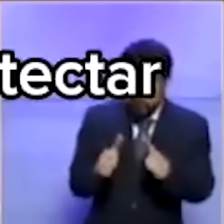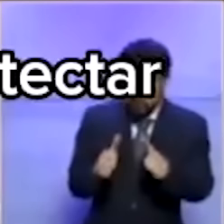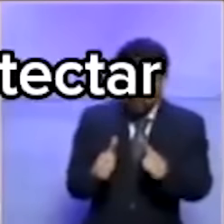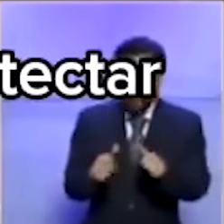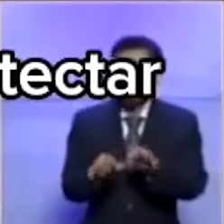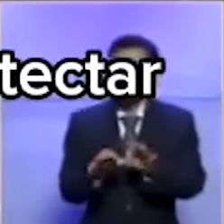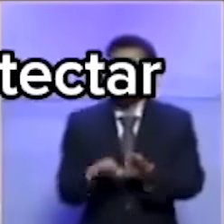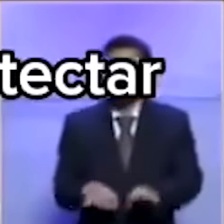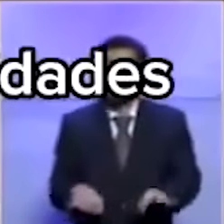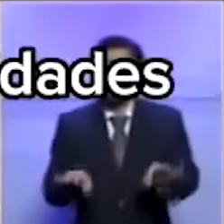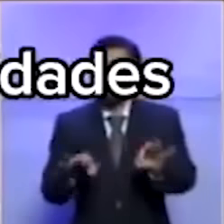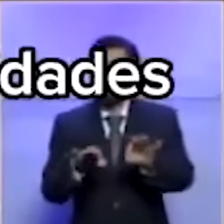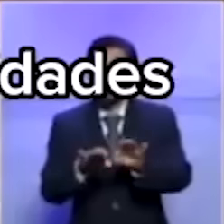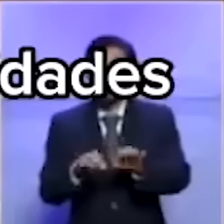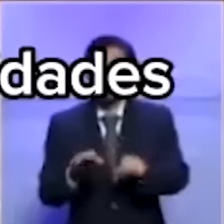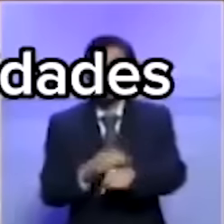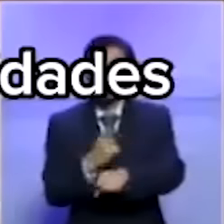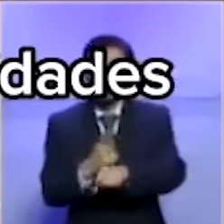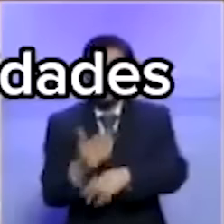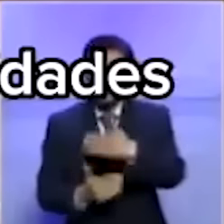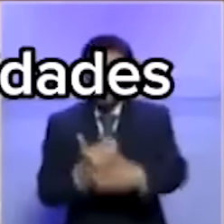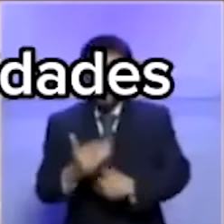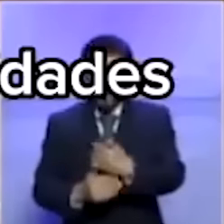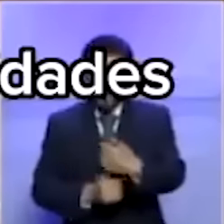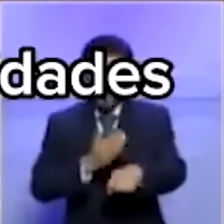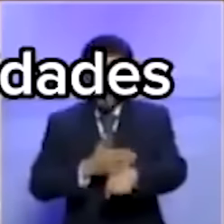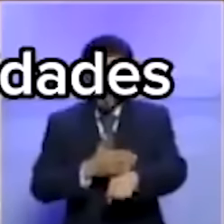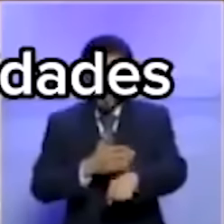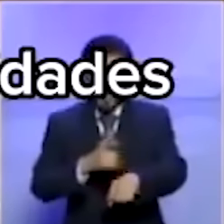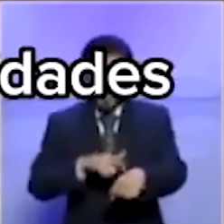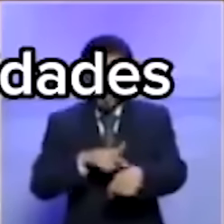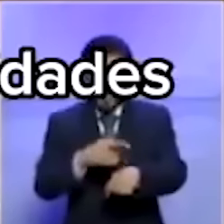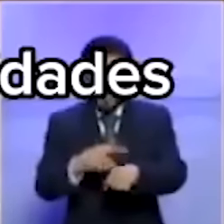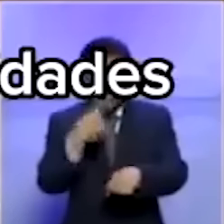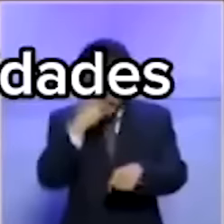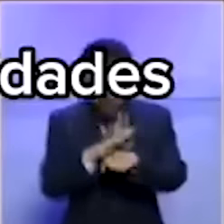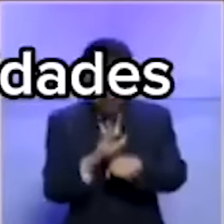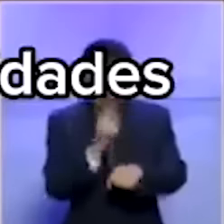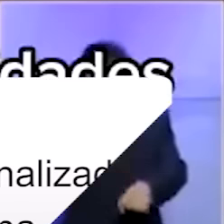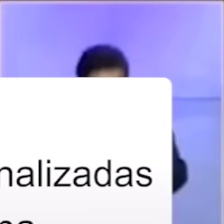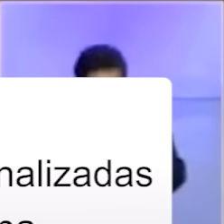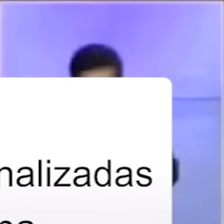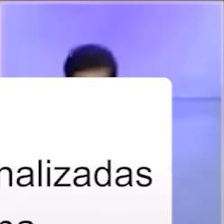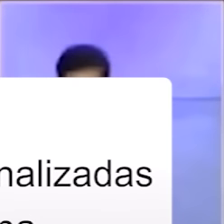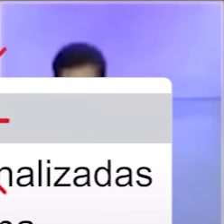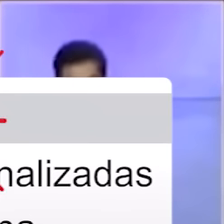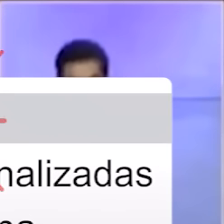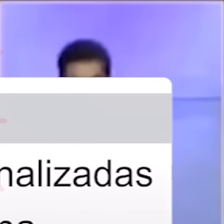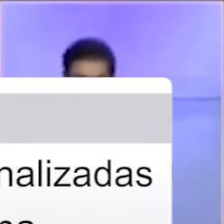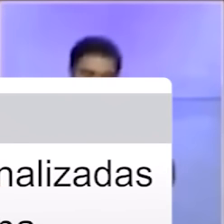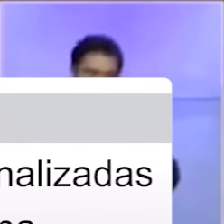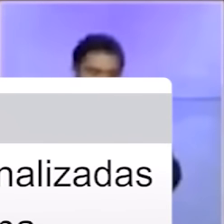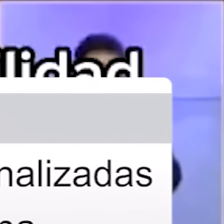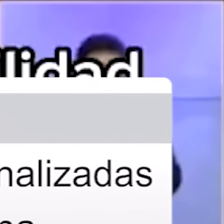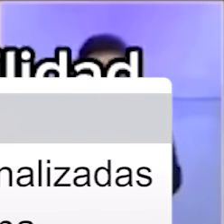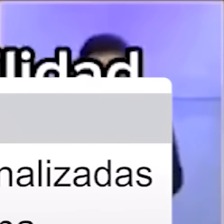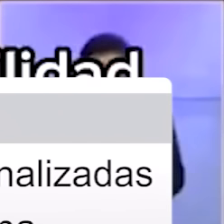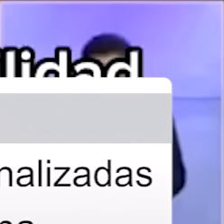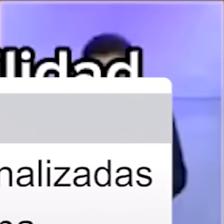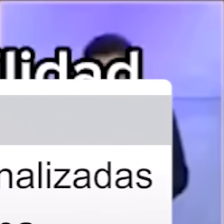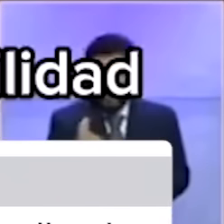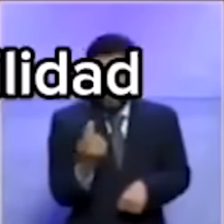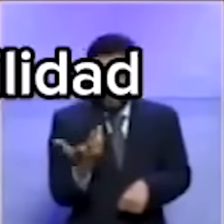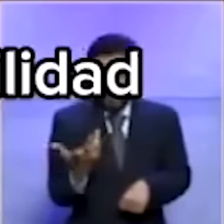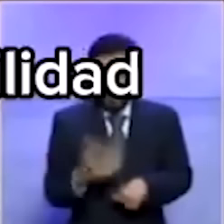es de poder detectar sancionar y prevenir la comisión de irregularidades finalmente el